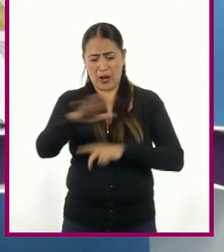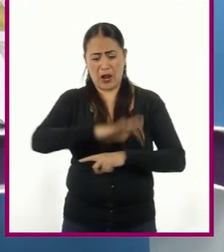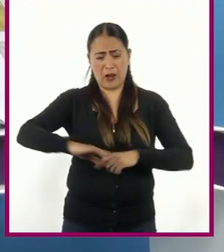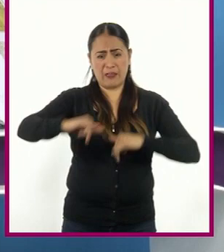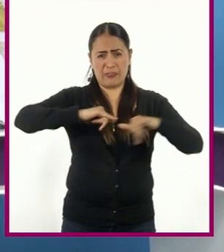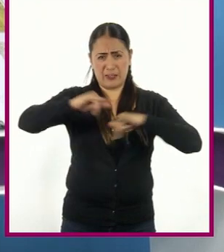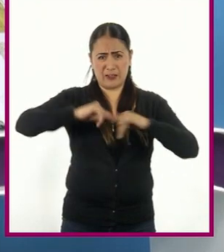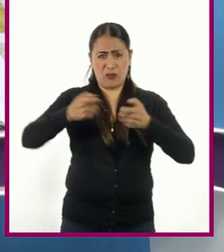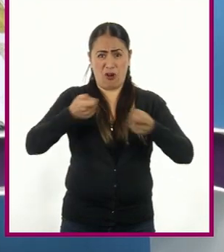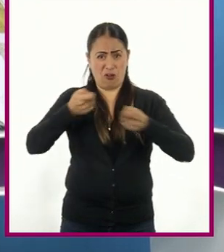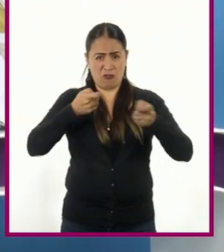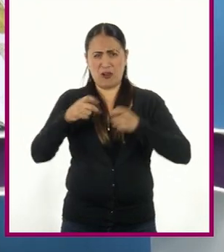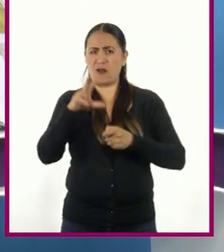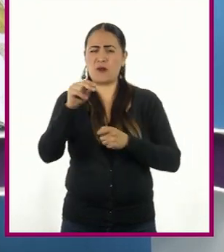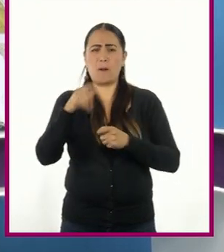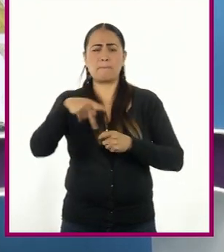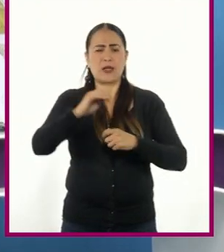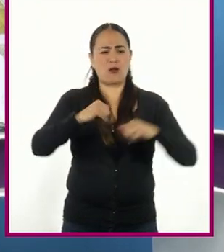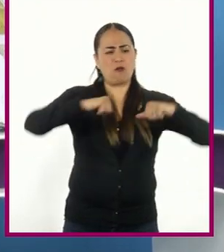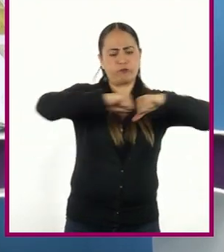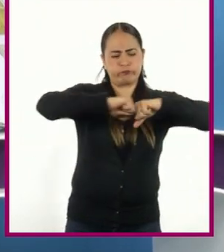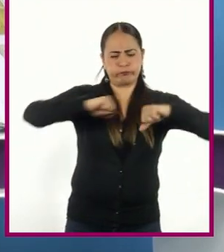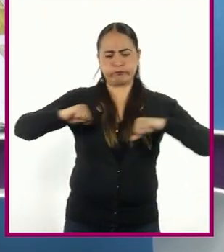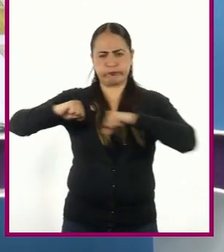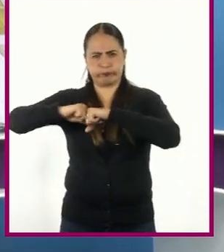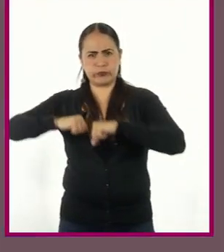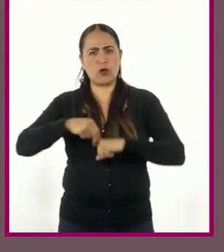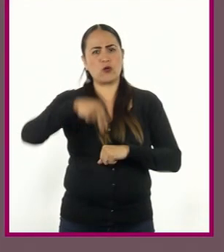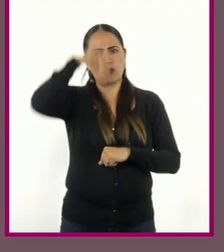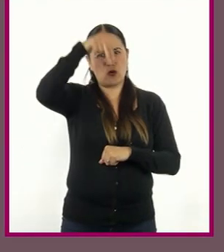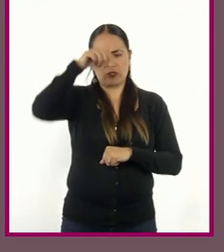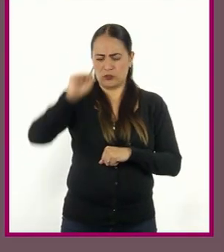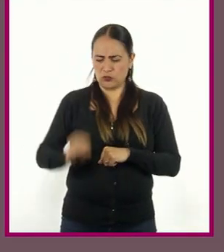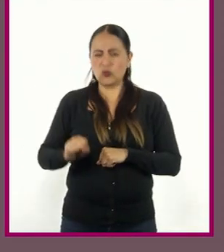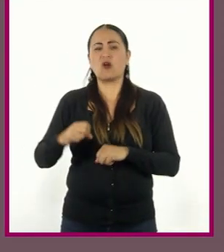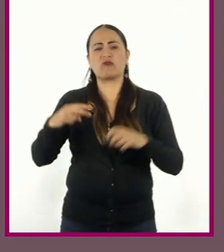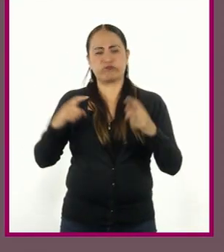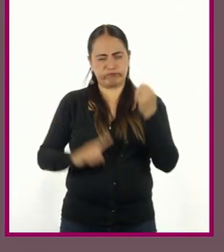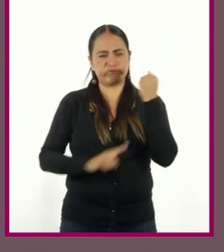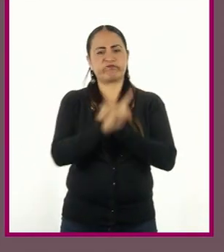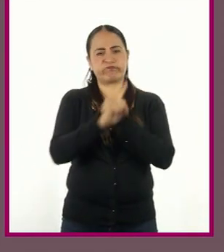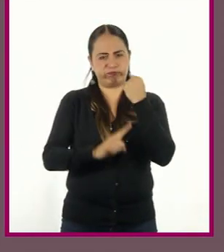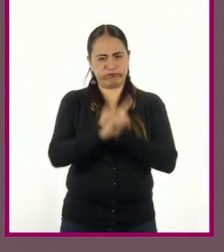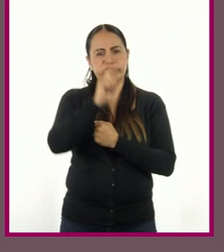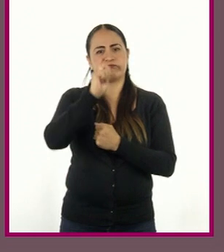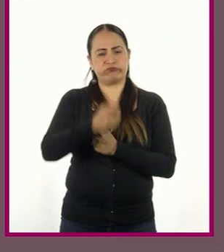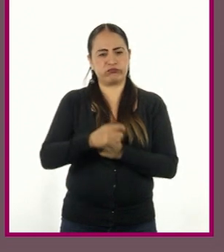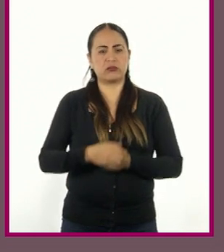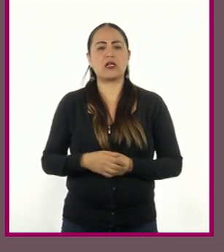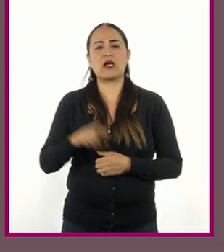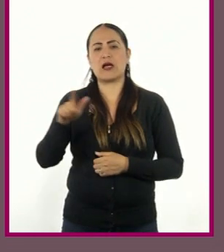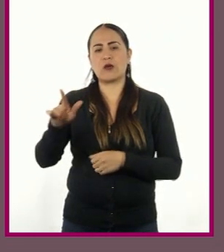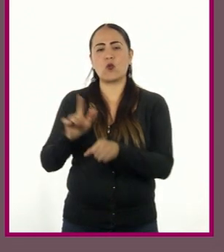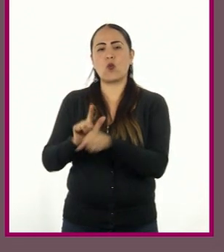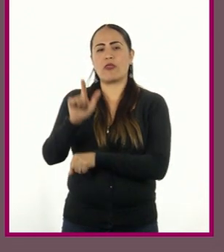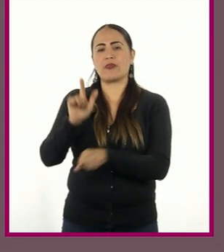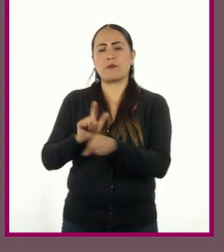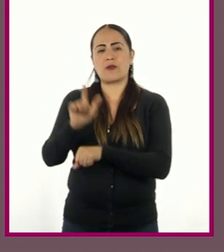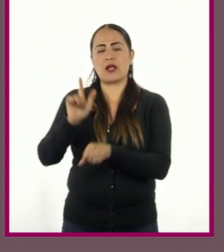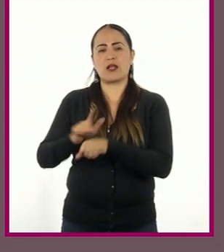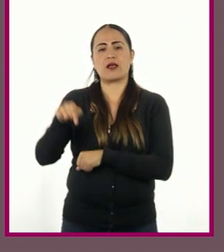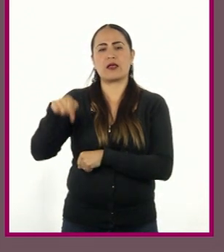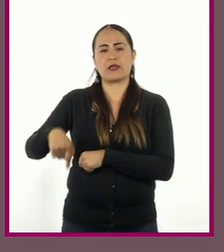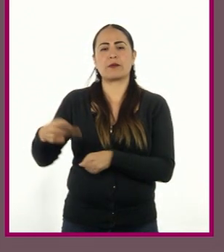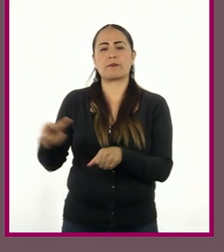que solucionar alrededor de las dos fronteras terrestres, la norte y la sur. Al sur, la frontera con Guatemala presenta un